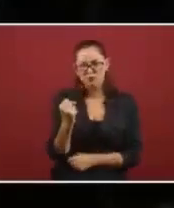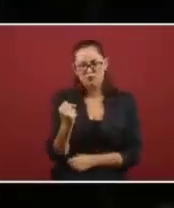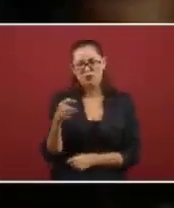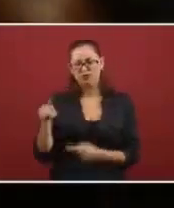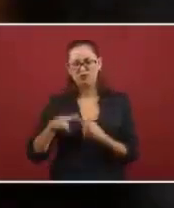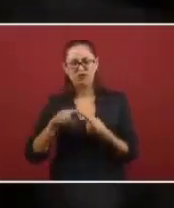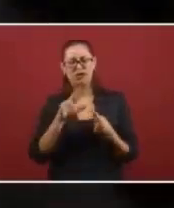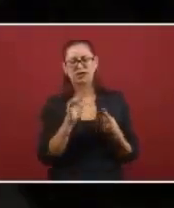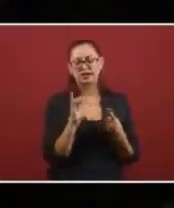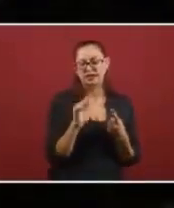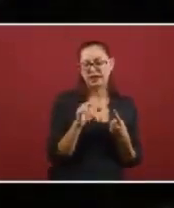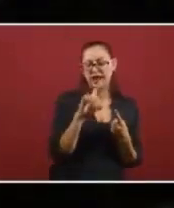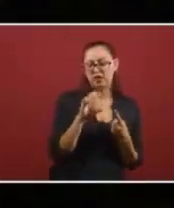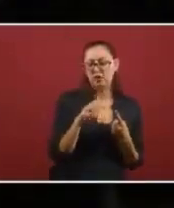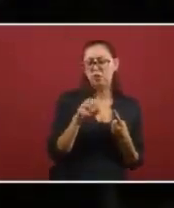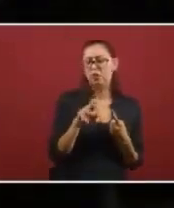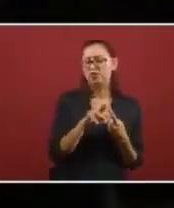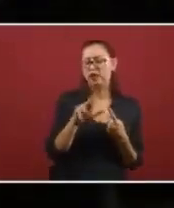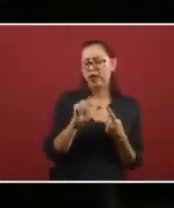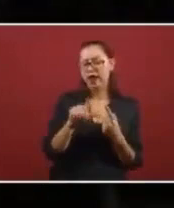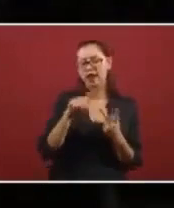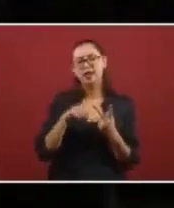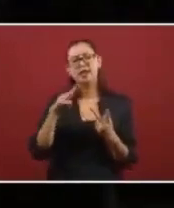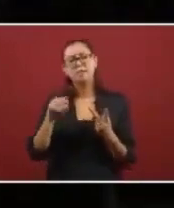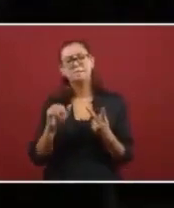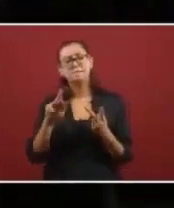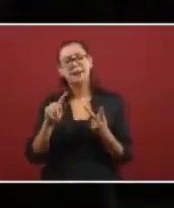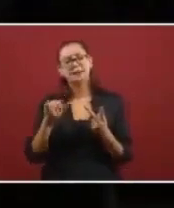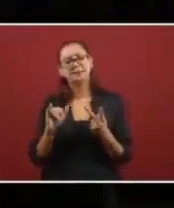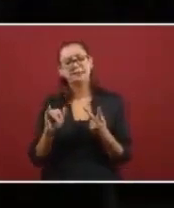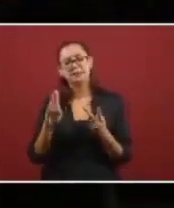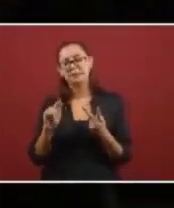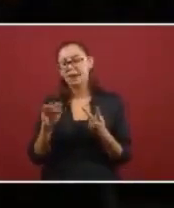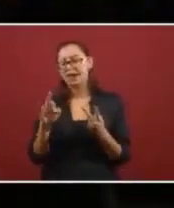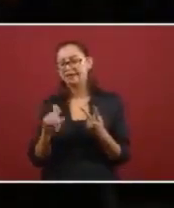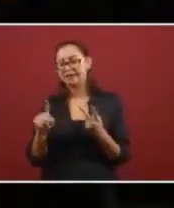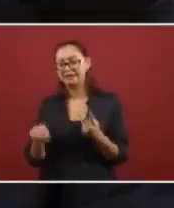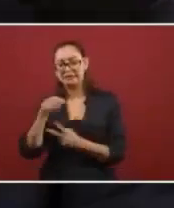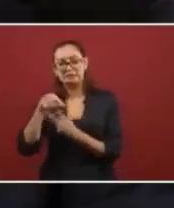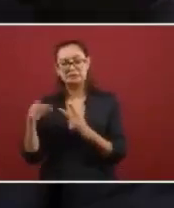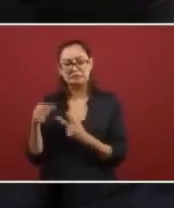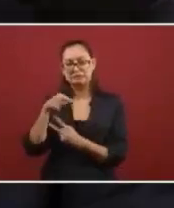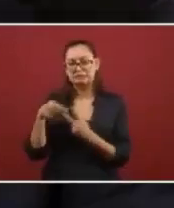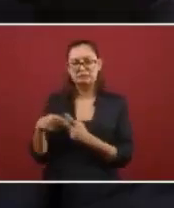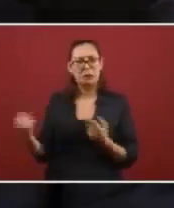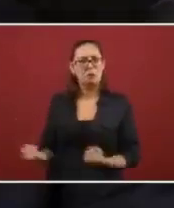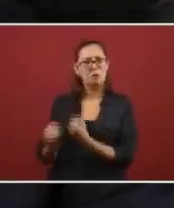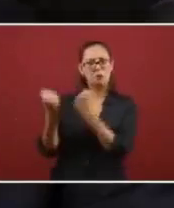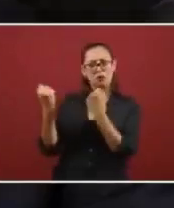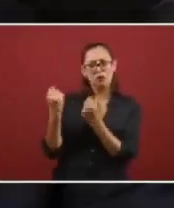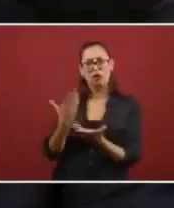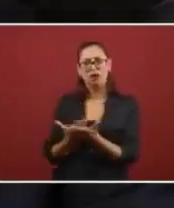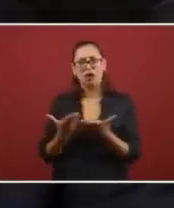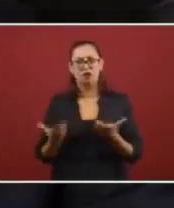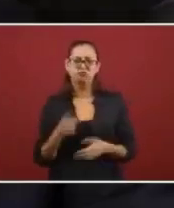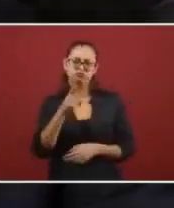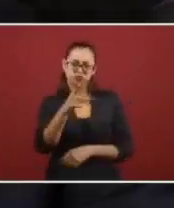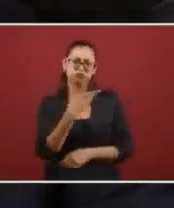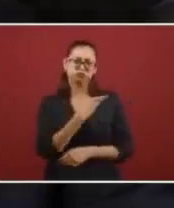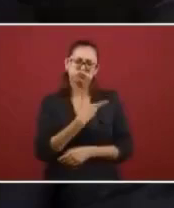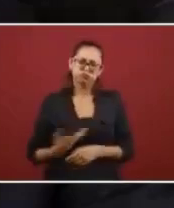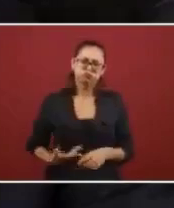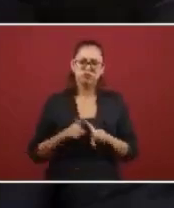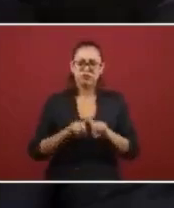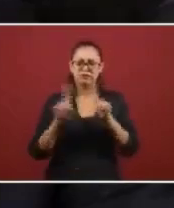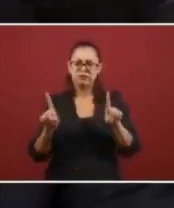memorial y martí batres naturalmente en el caso de usted pues de muy diferente presidente como éste a los priístas o los panistas